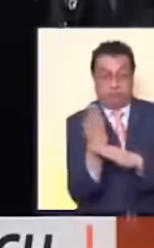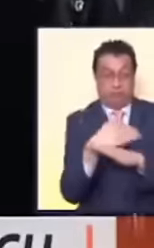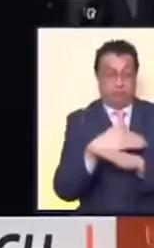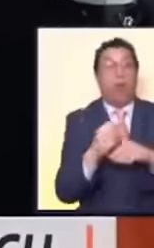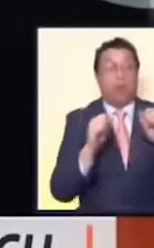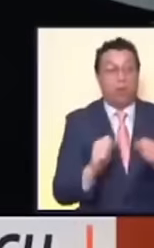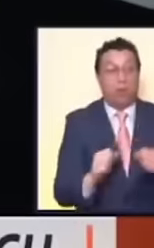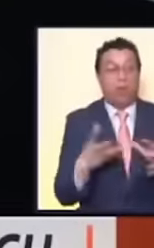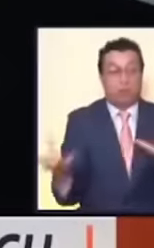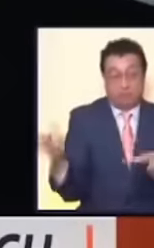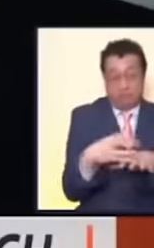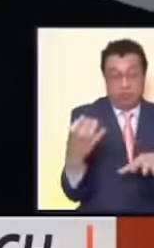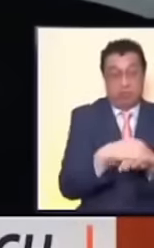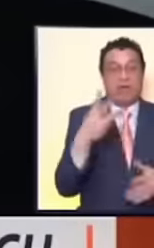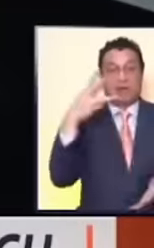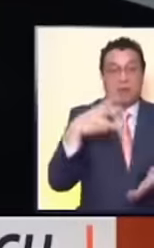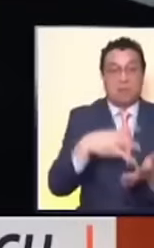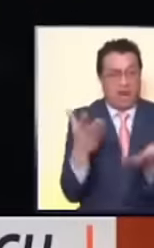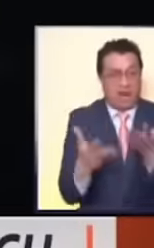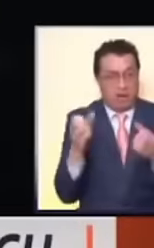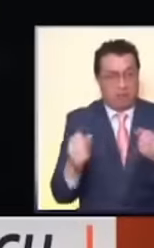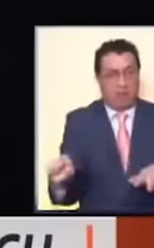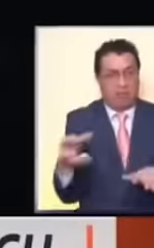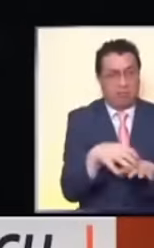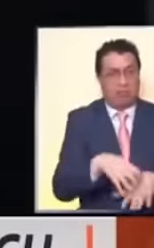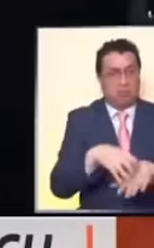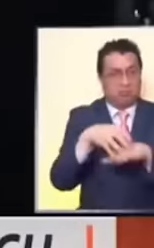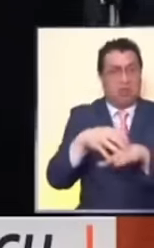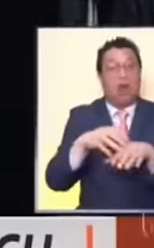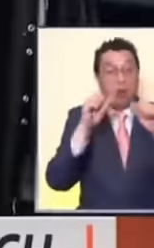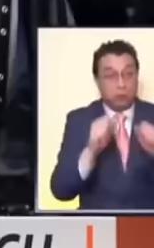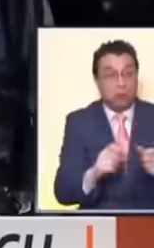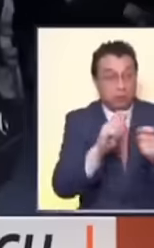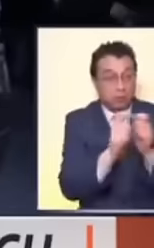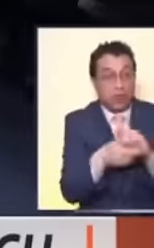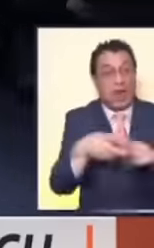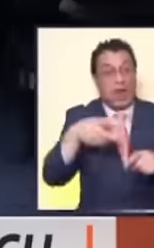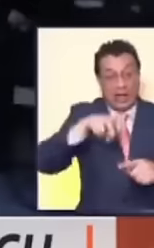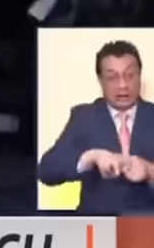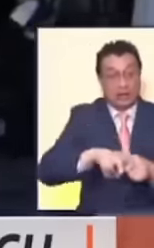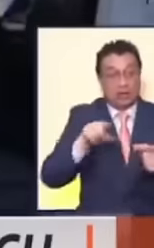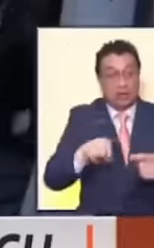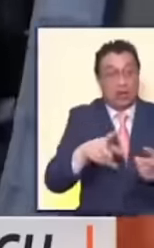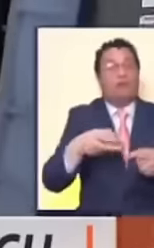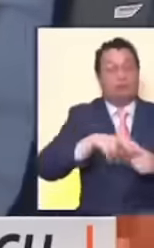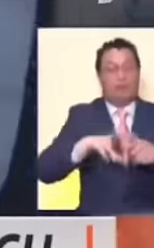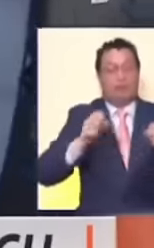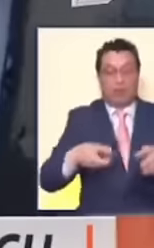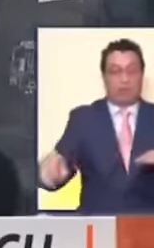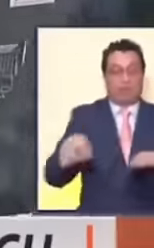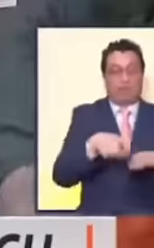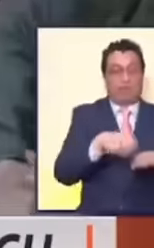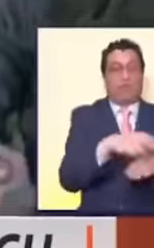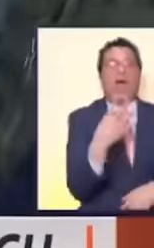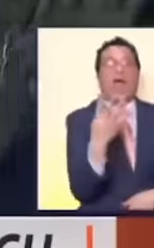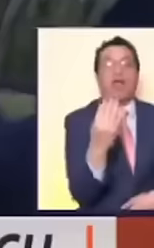carga de aproximadamente 3 toneladas. Asimismo, se puede configurar y poner los asientos como están a disposición para poder llevar